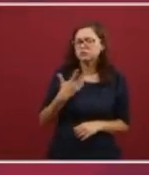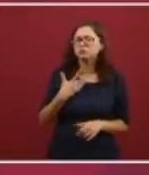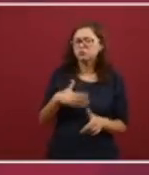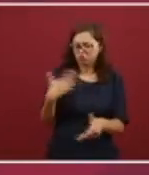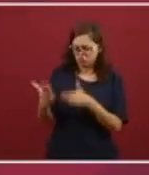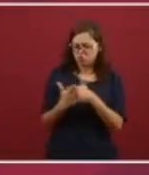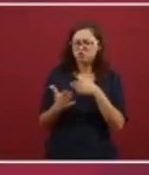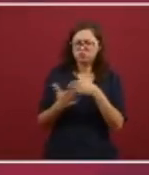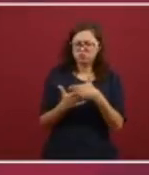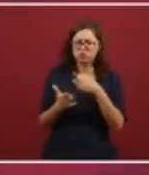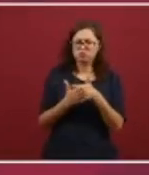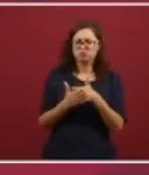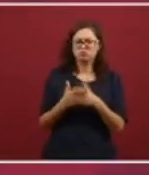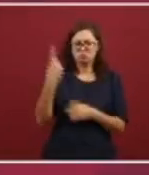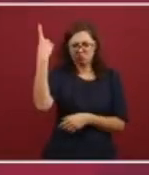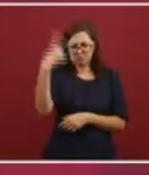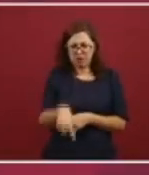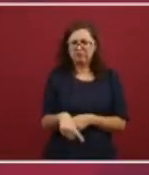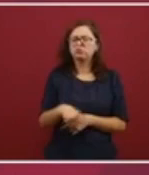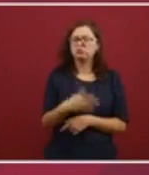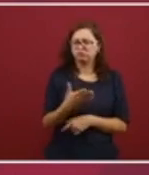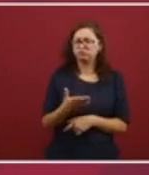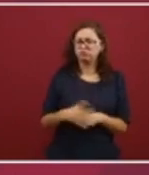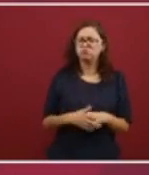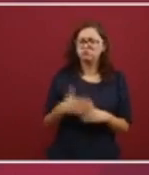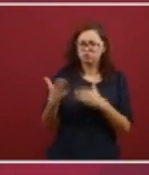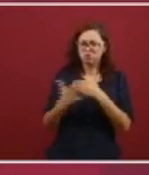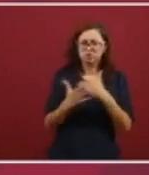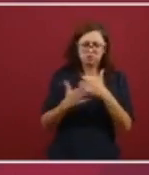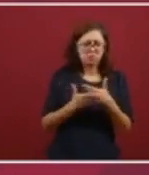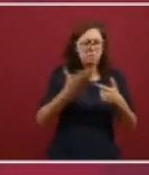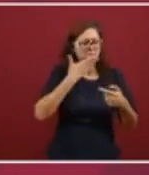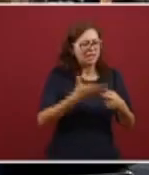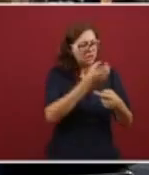pronto lo voy a ordenar, voy a pedir que lo ordenen